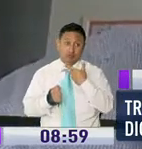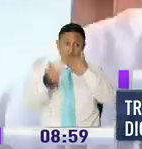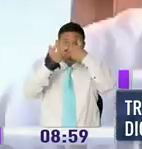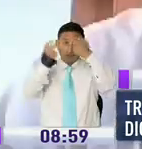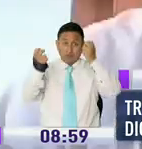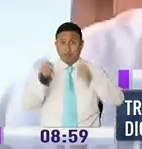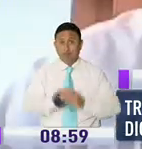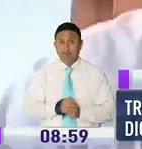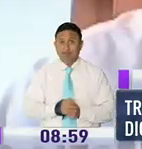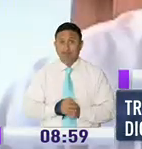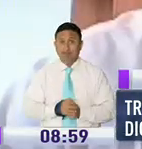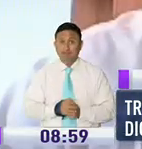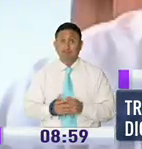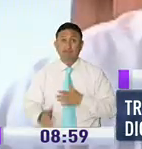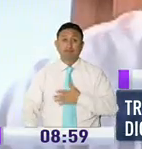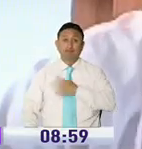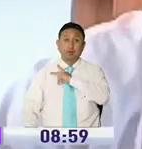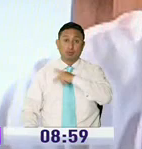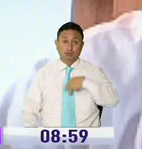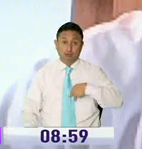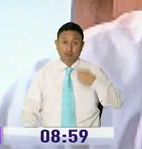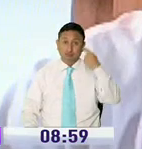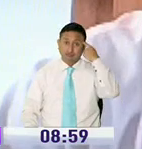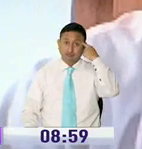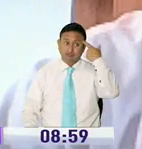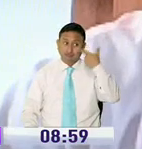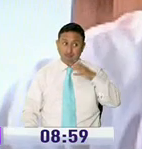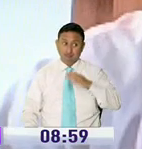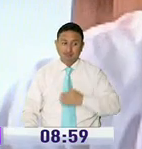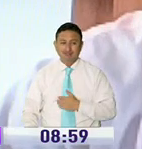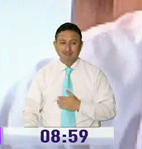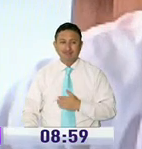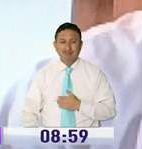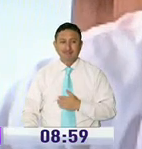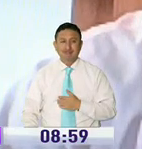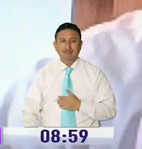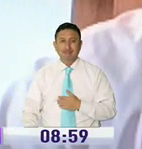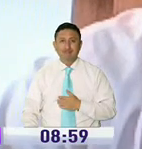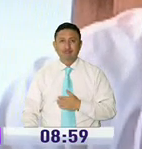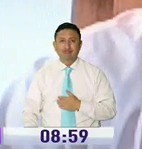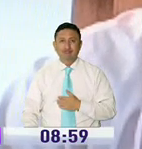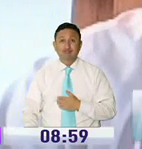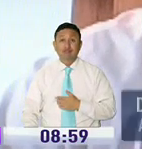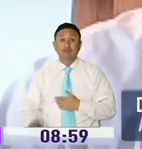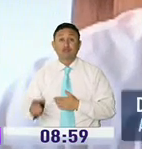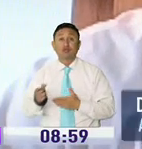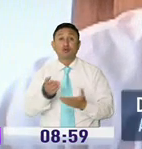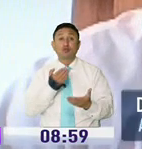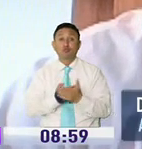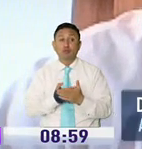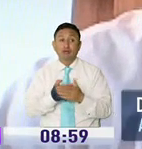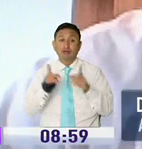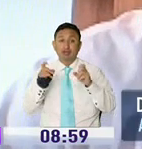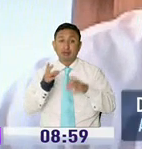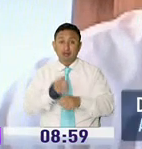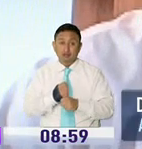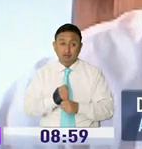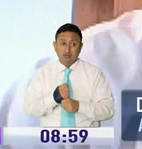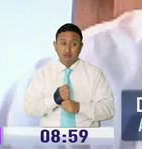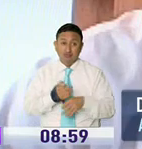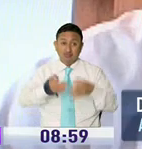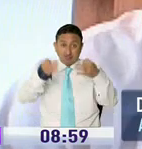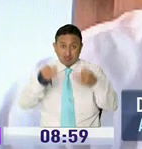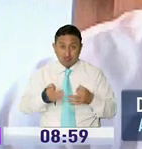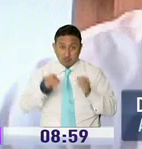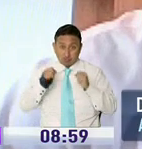telemática. En lo personal, considero que no existe los argumentos necesarios para que